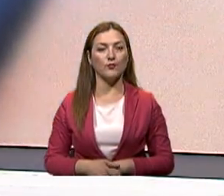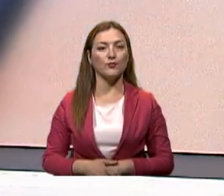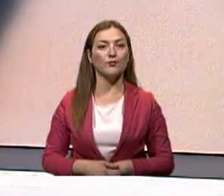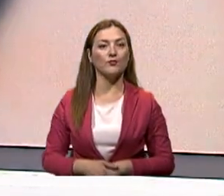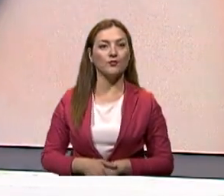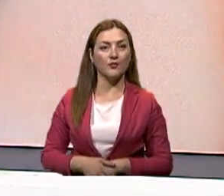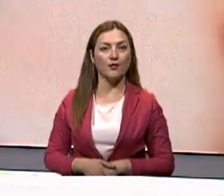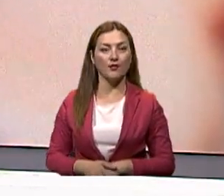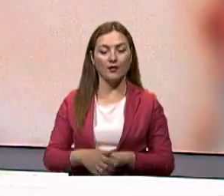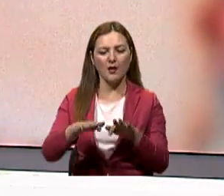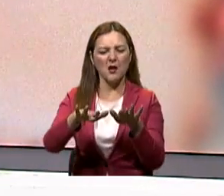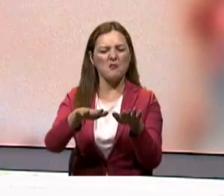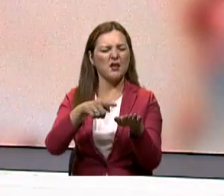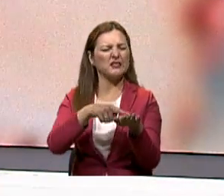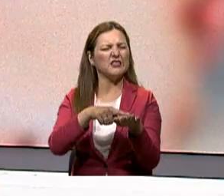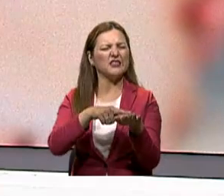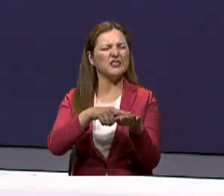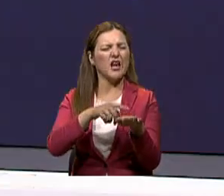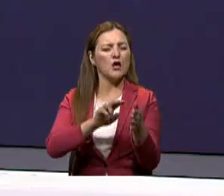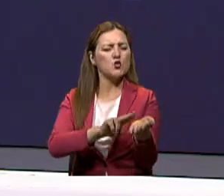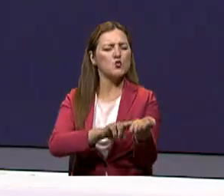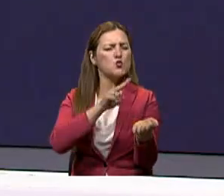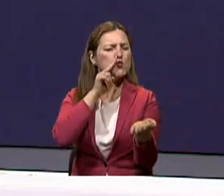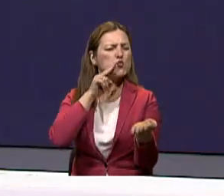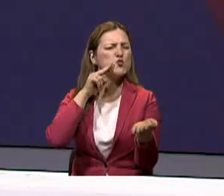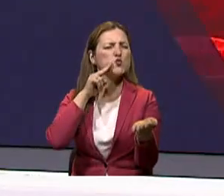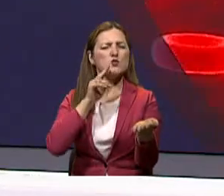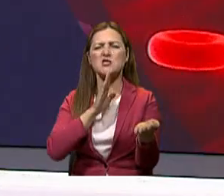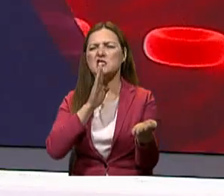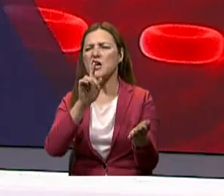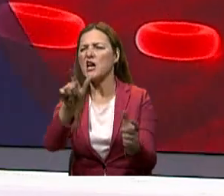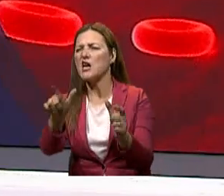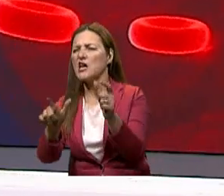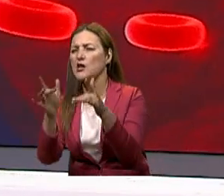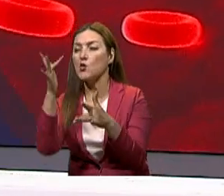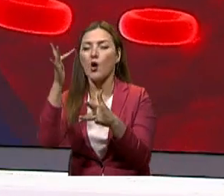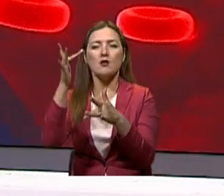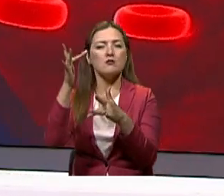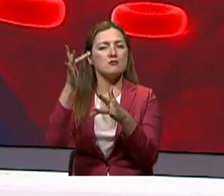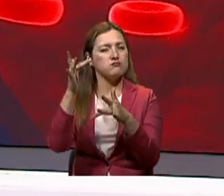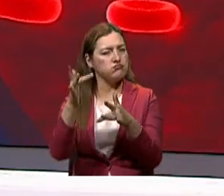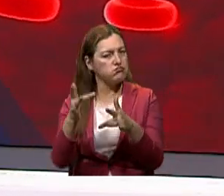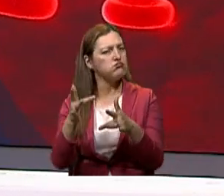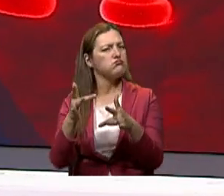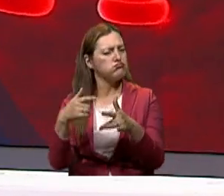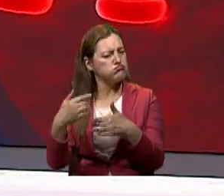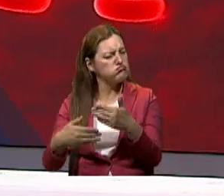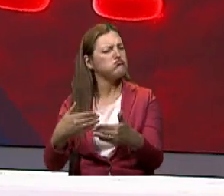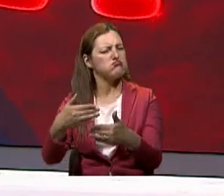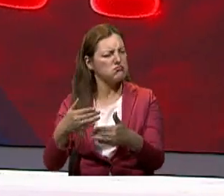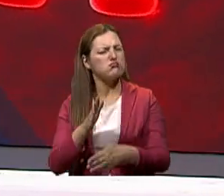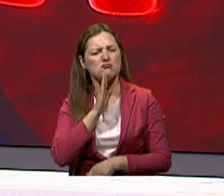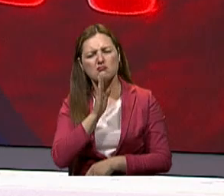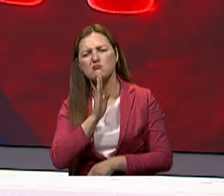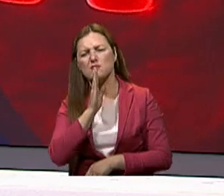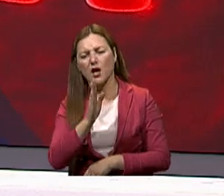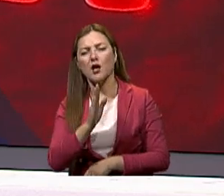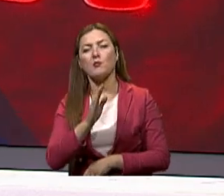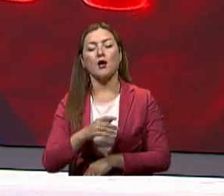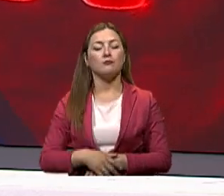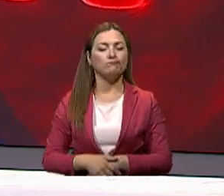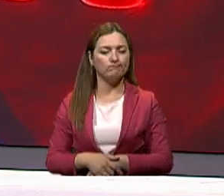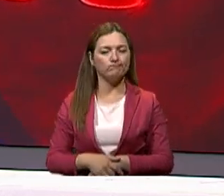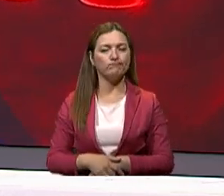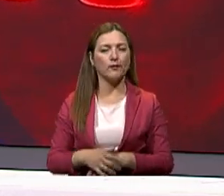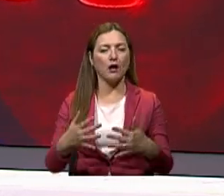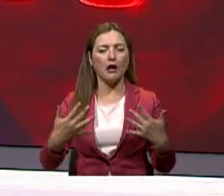Pues el pie diabético es una complicación común y grave de la diabetes que se produce cuando se dañan los nervios periféricos. Esto